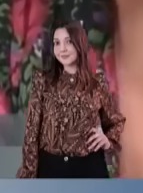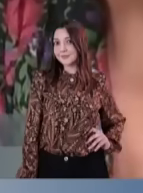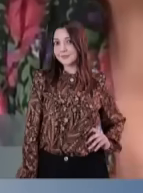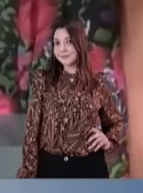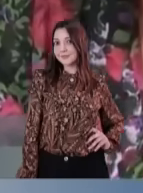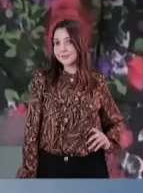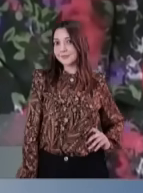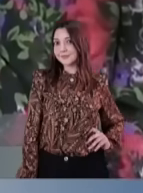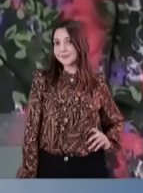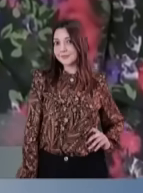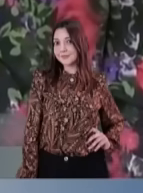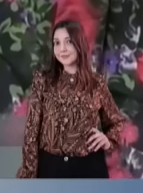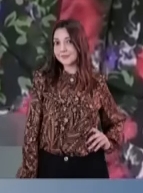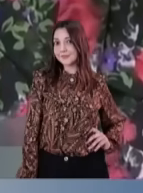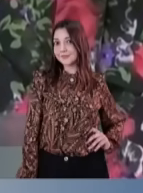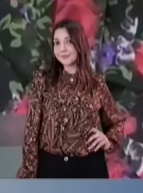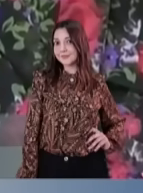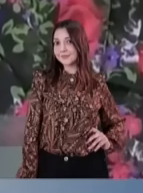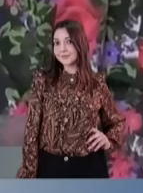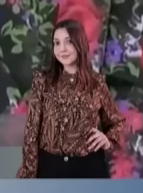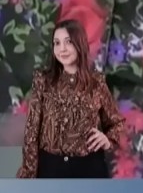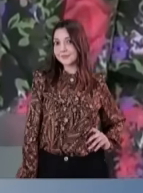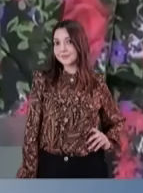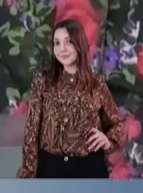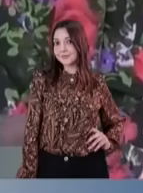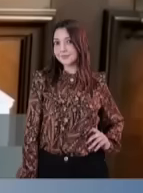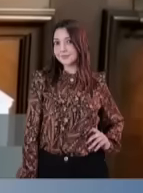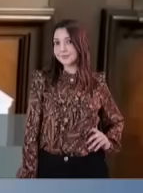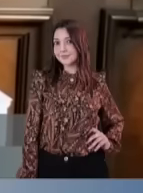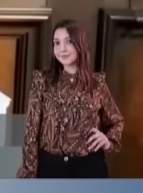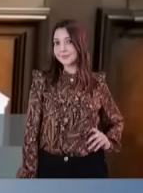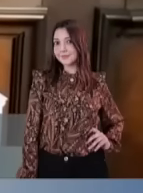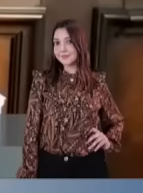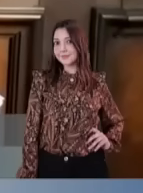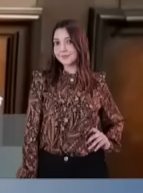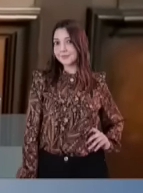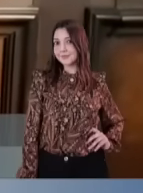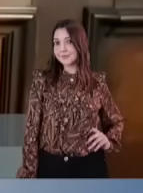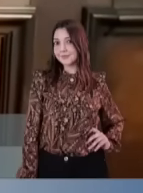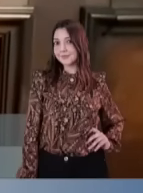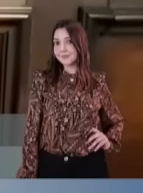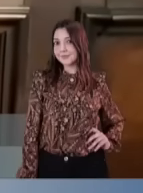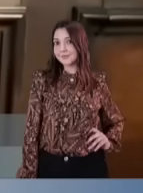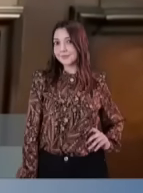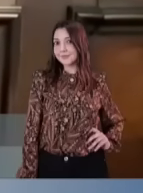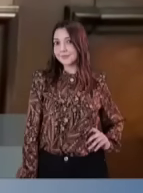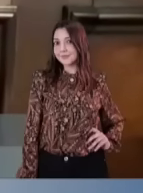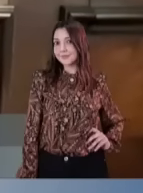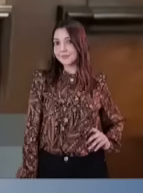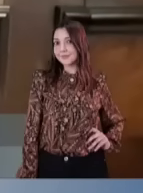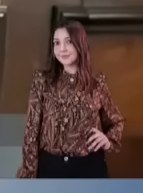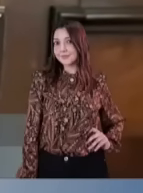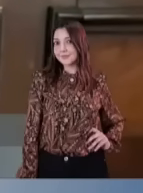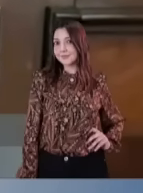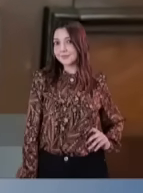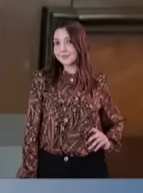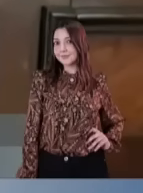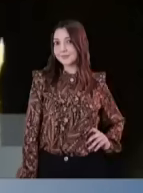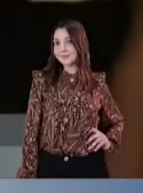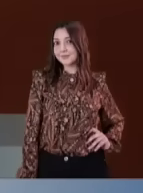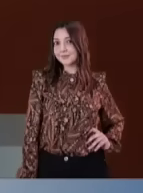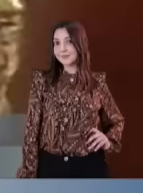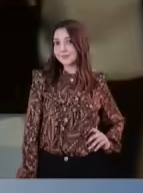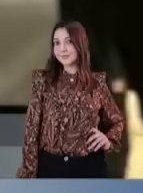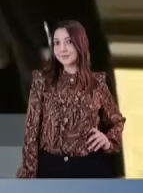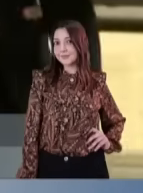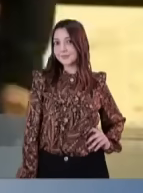el presidente Gabriel Boric, pero sería la coalición que estaría dentro de los cambios. En el socialismo democrático, ¿qué ocurre? El